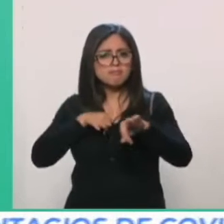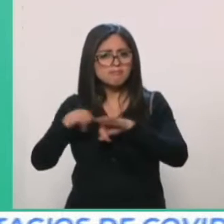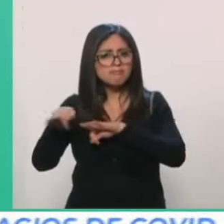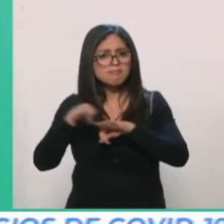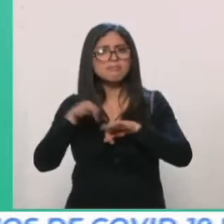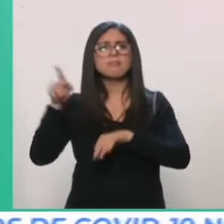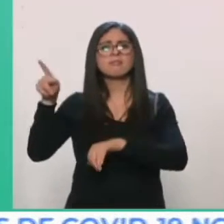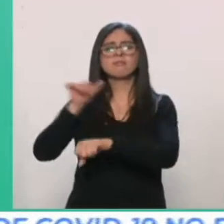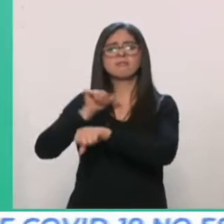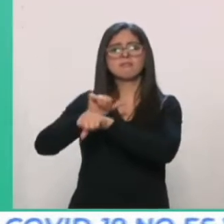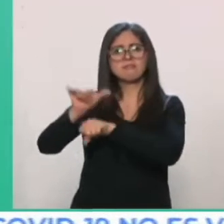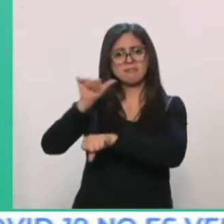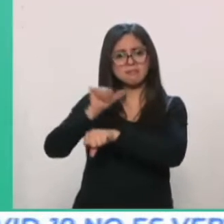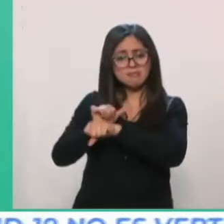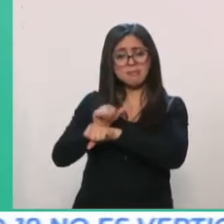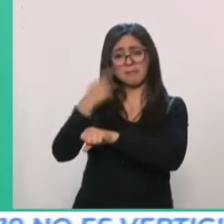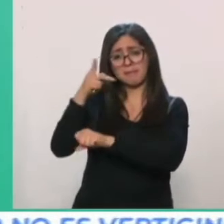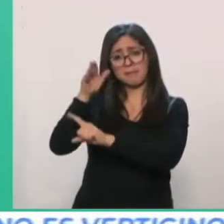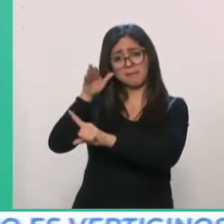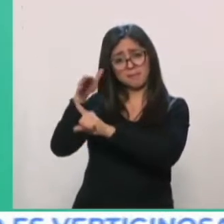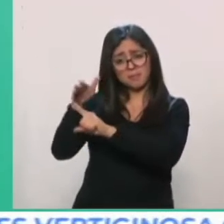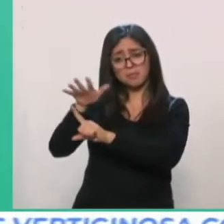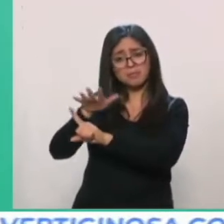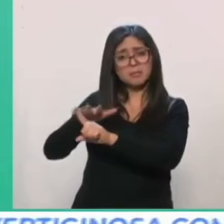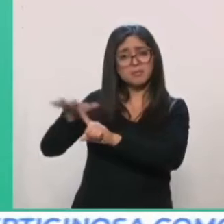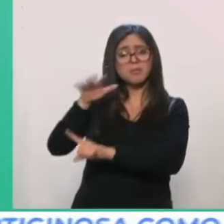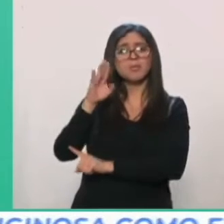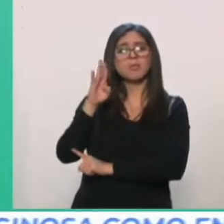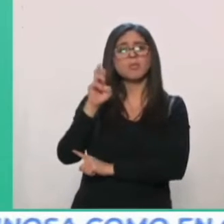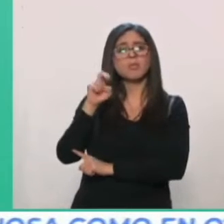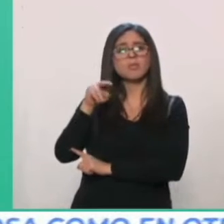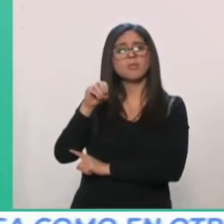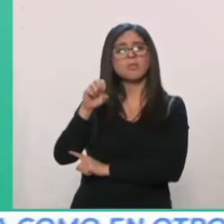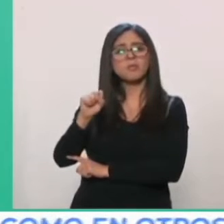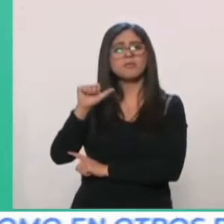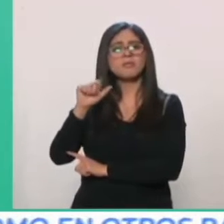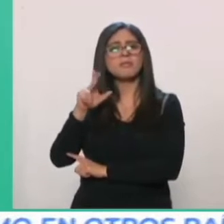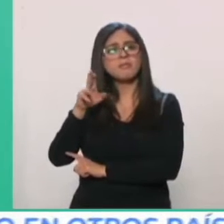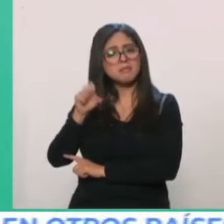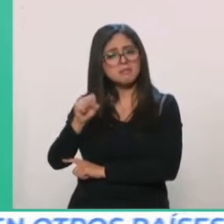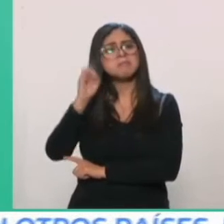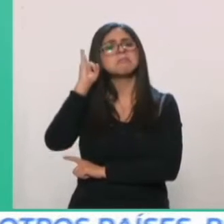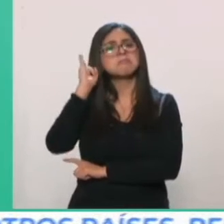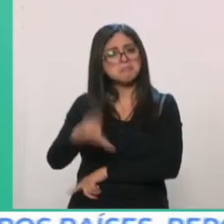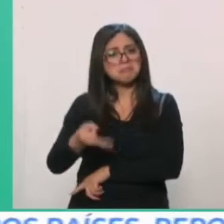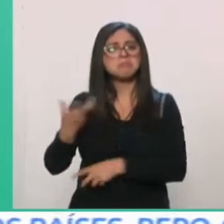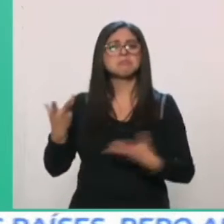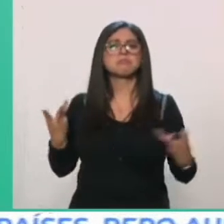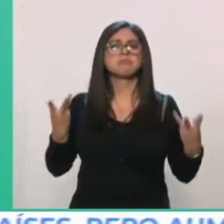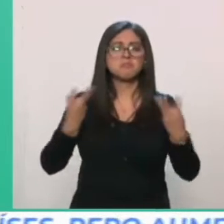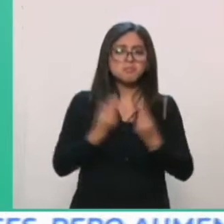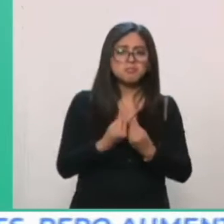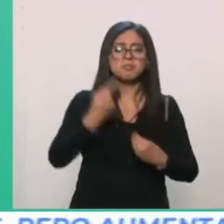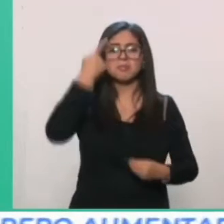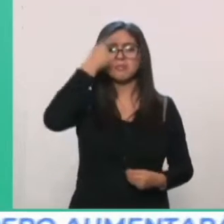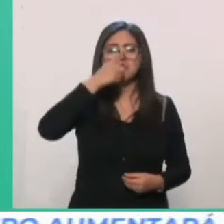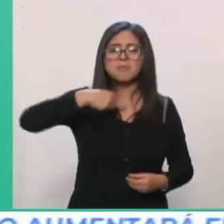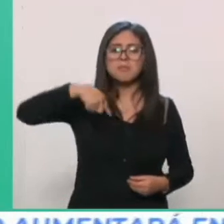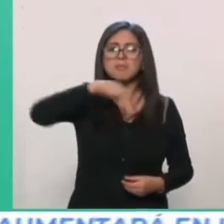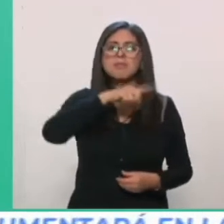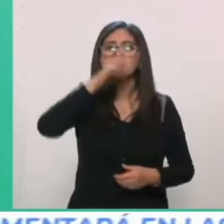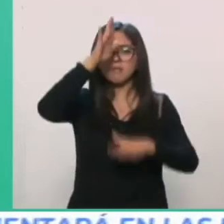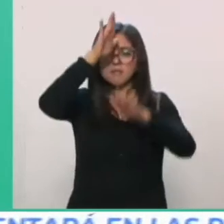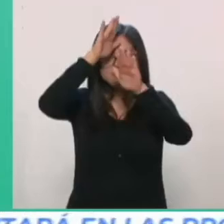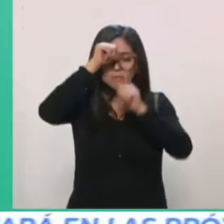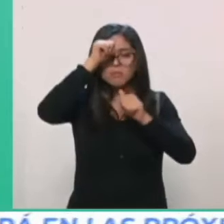que Argentina, particularmente Buenos Aires, nos haya abierto la puerta para establecer